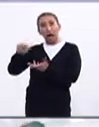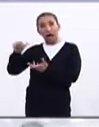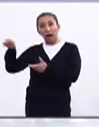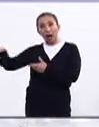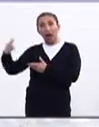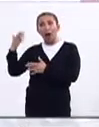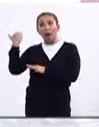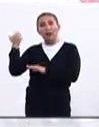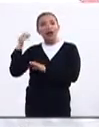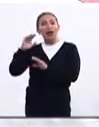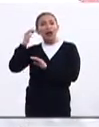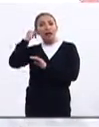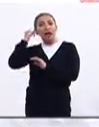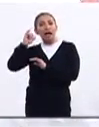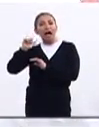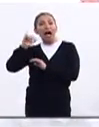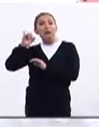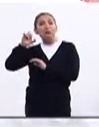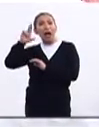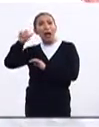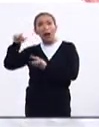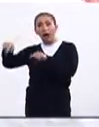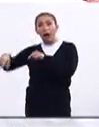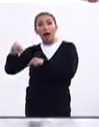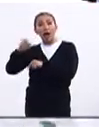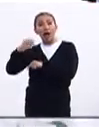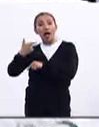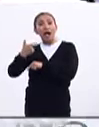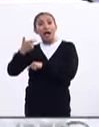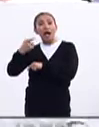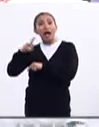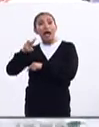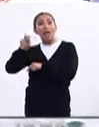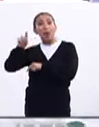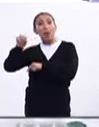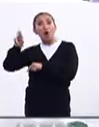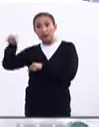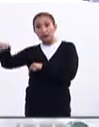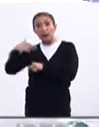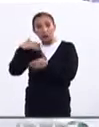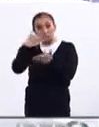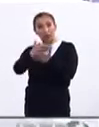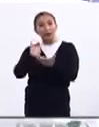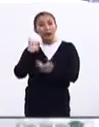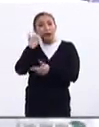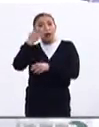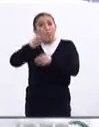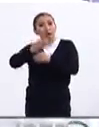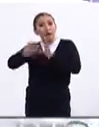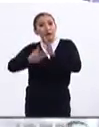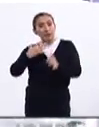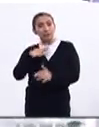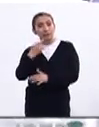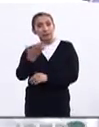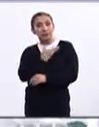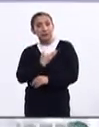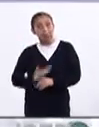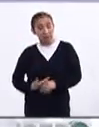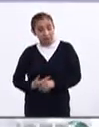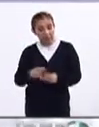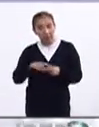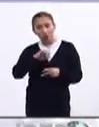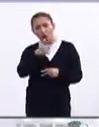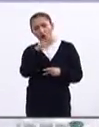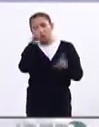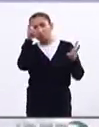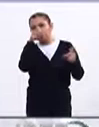la etnia aymara, como es Evo Morales, que aún sigue en el poder buscando una cuarta reelección. Tenemos